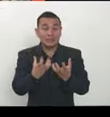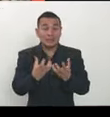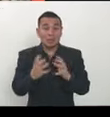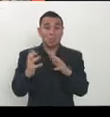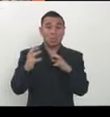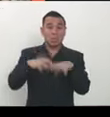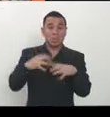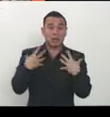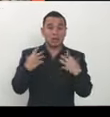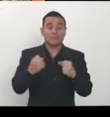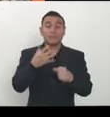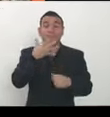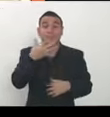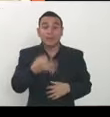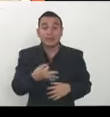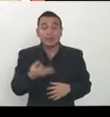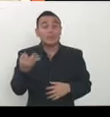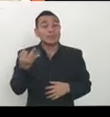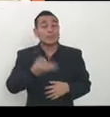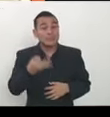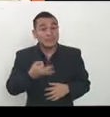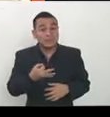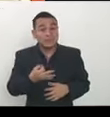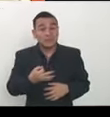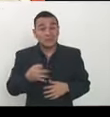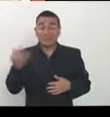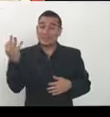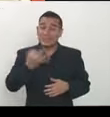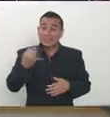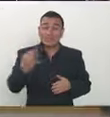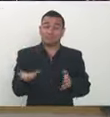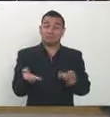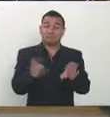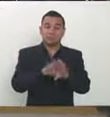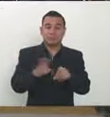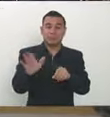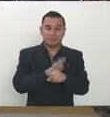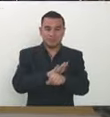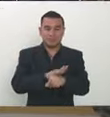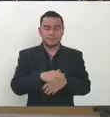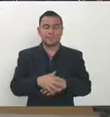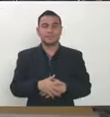como vosotros, que es que se cierre todo.